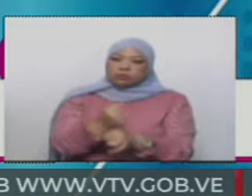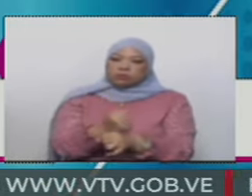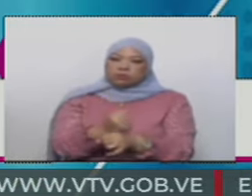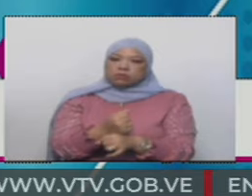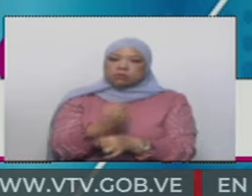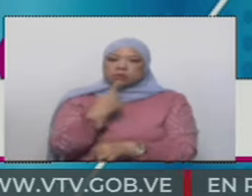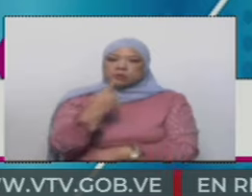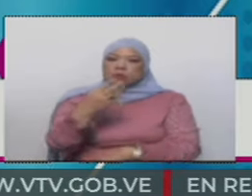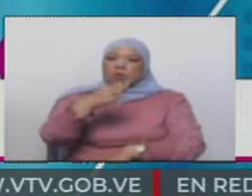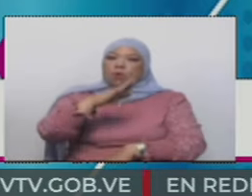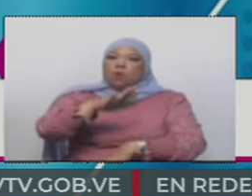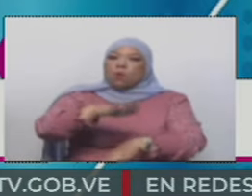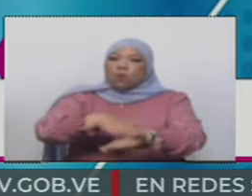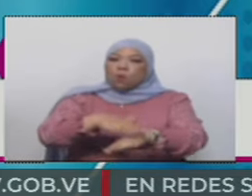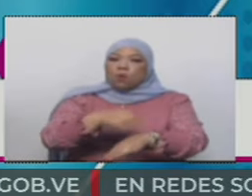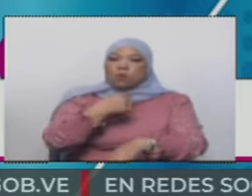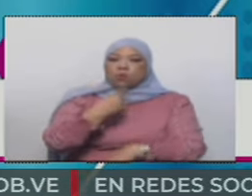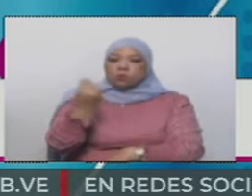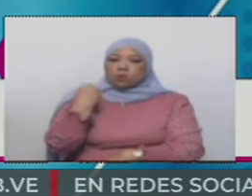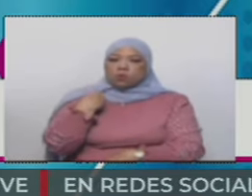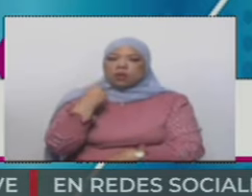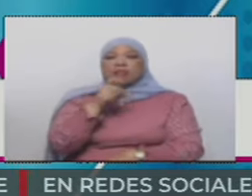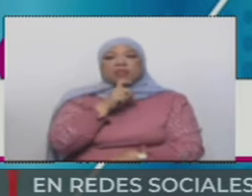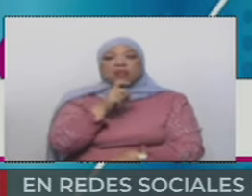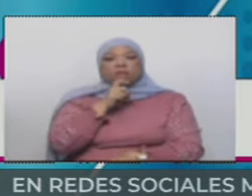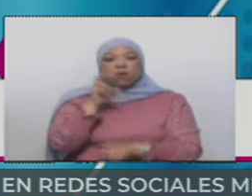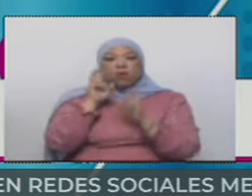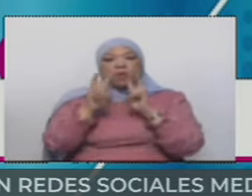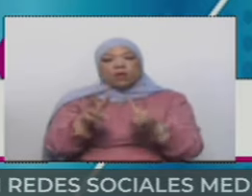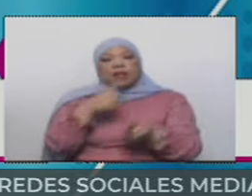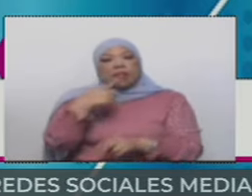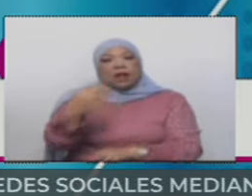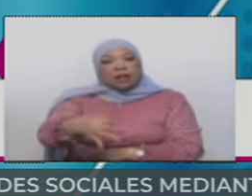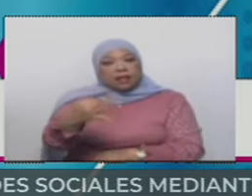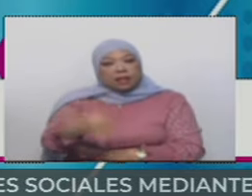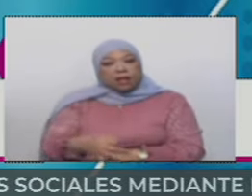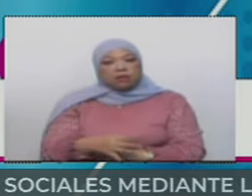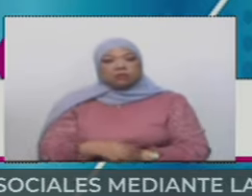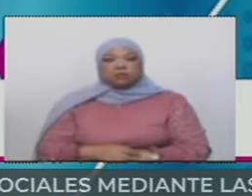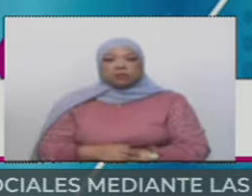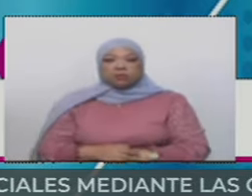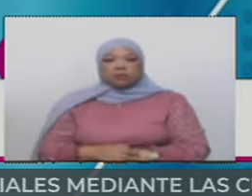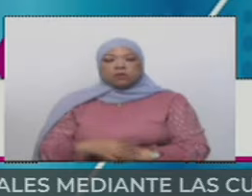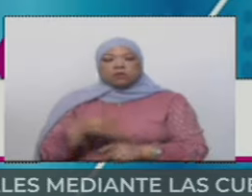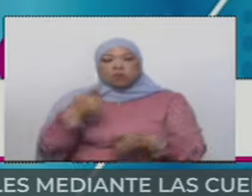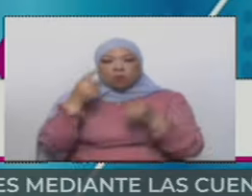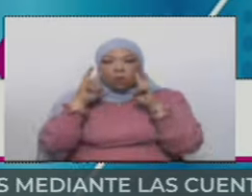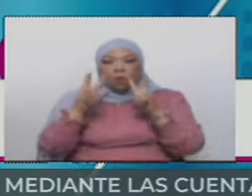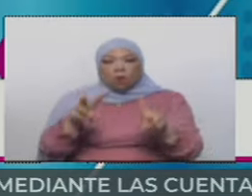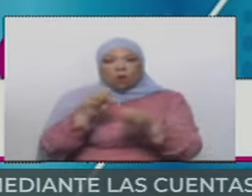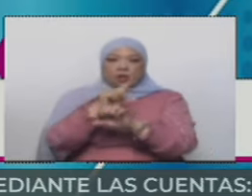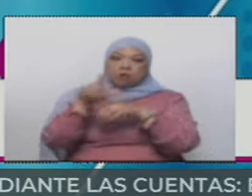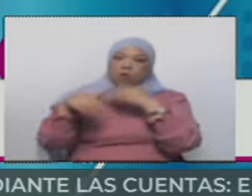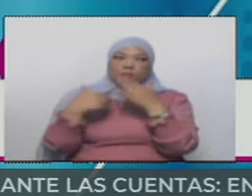dije, si es difícil ver la realidad con los ojos